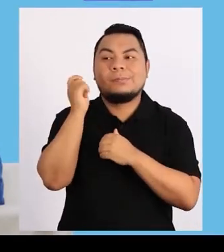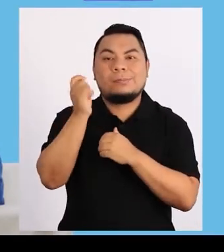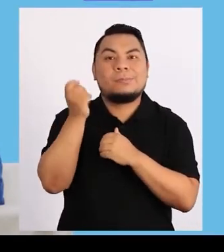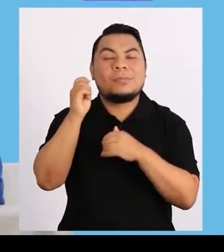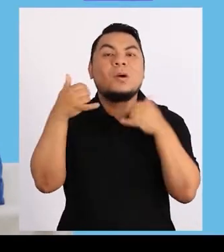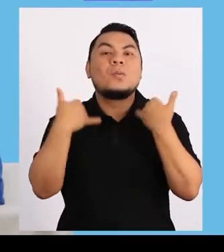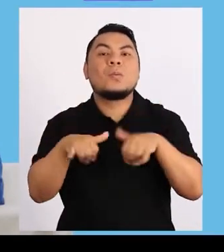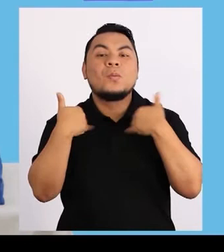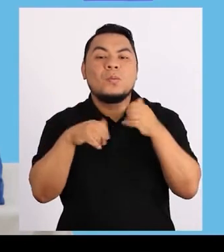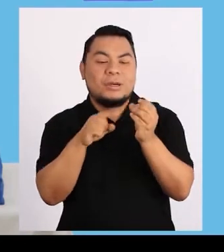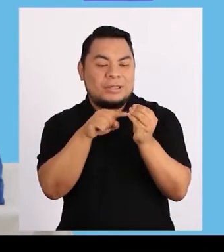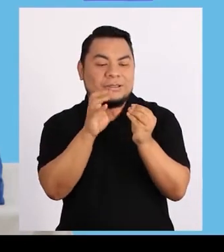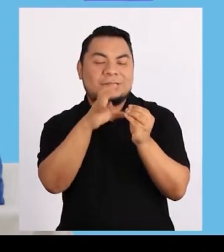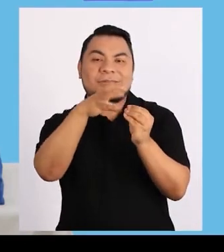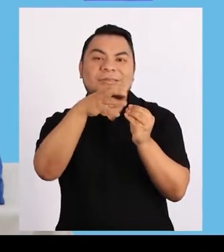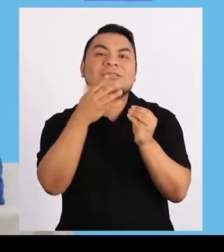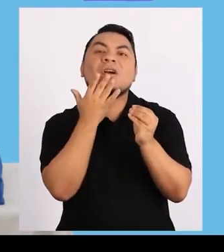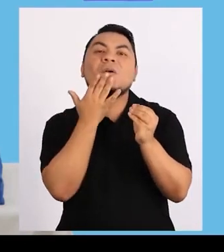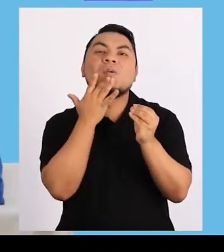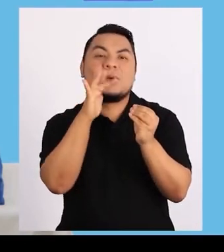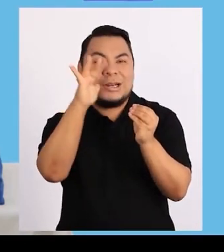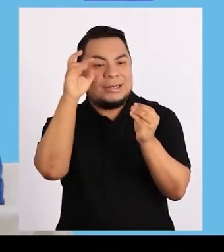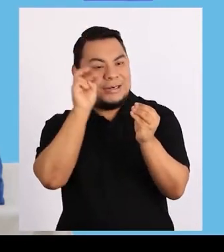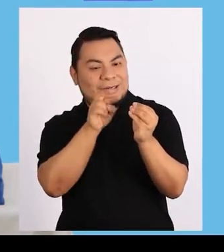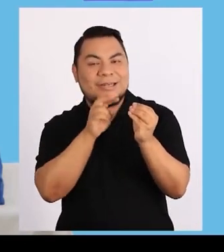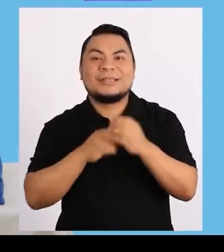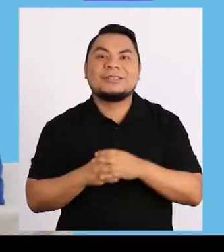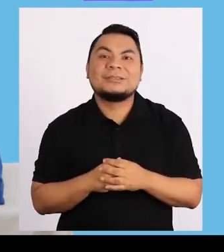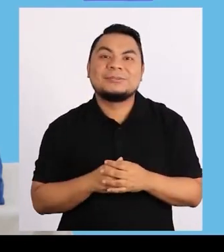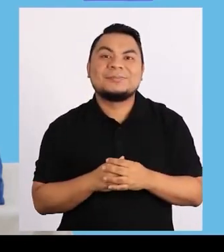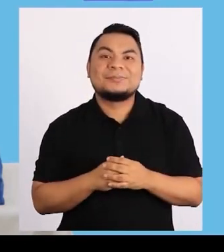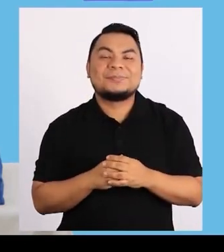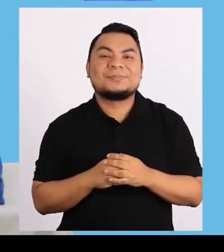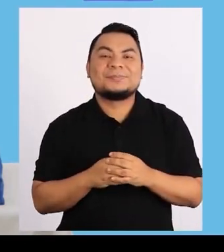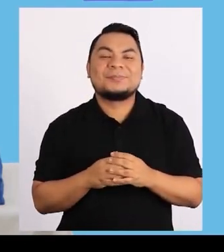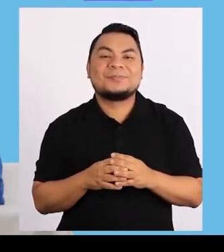o juguete pequeño con colores llamativos.